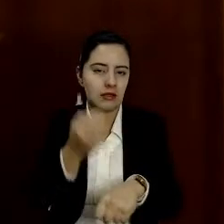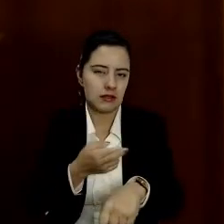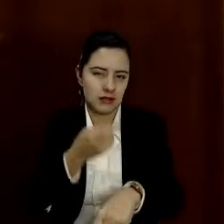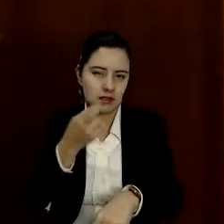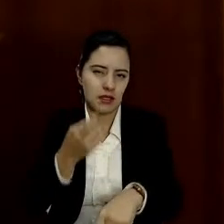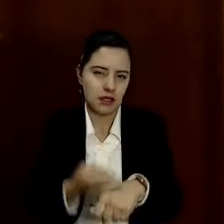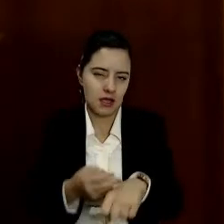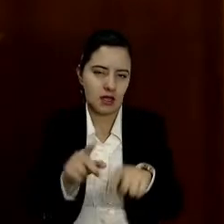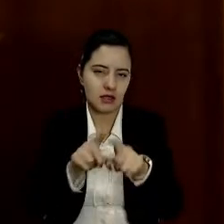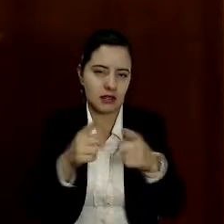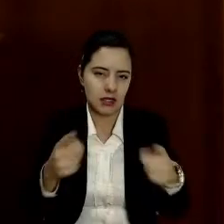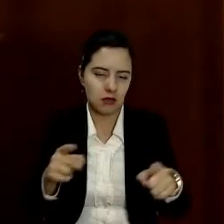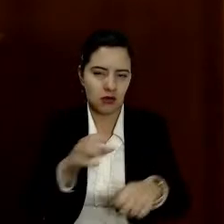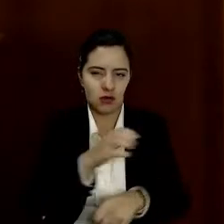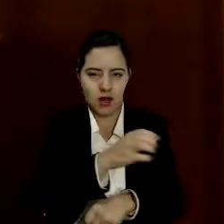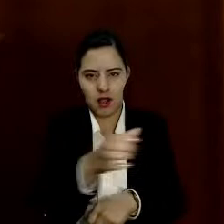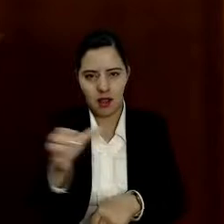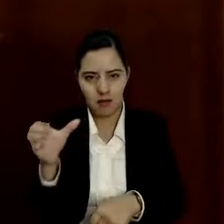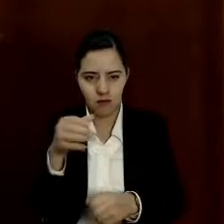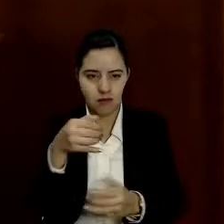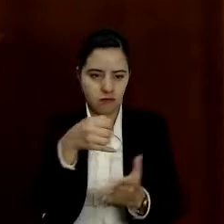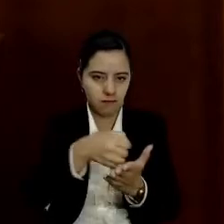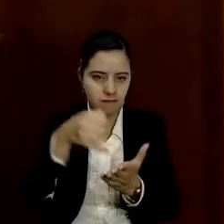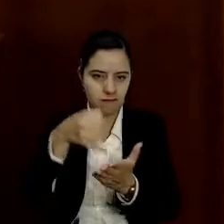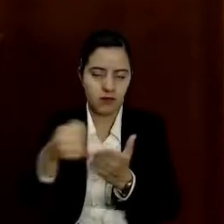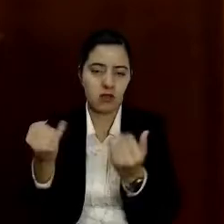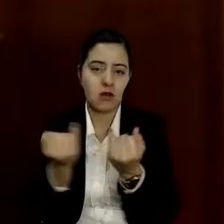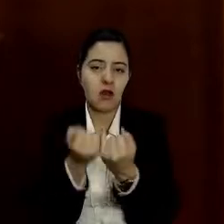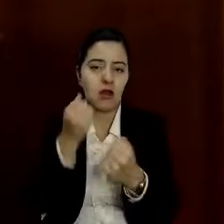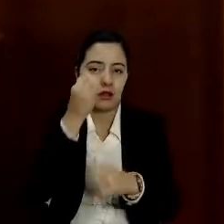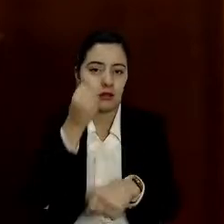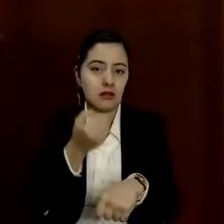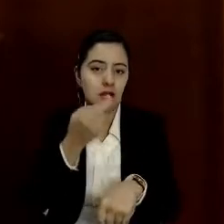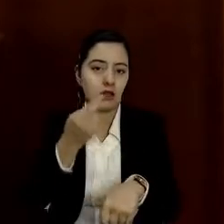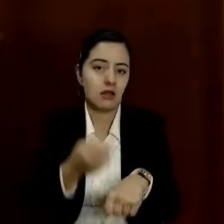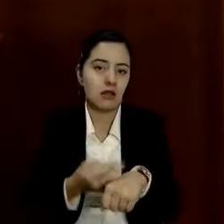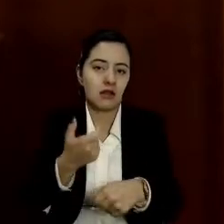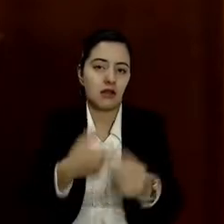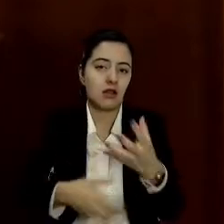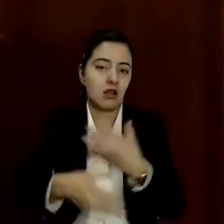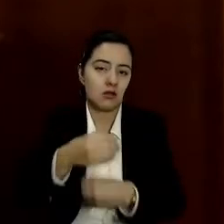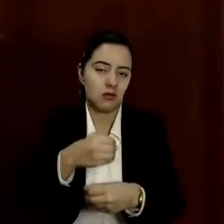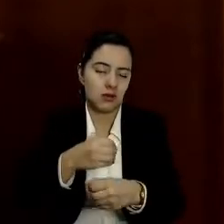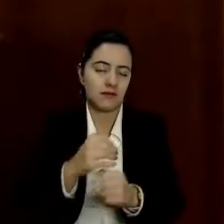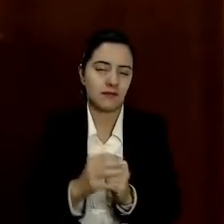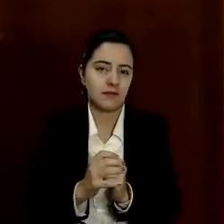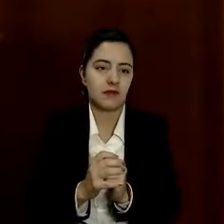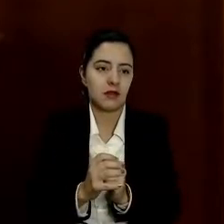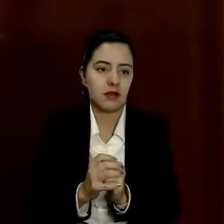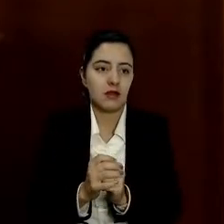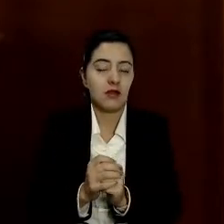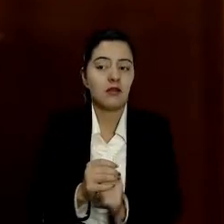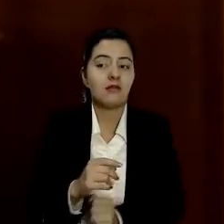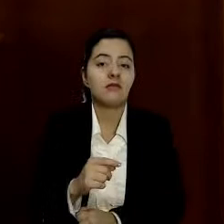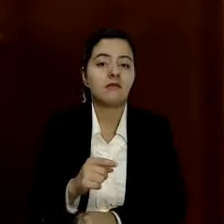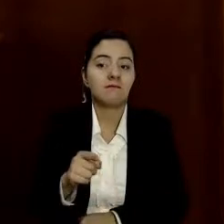Desarrollo Rural y la Secretaría de Economía, donde casualmente